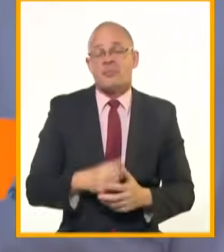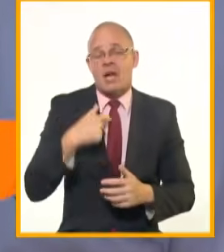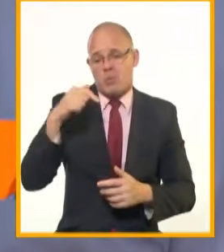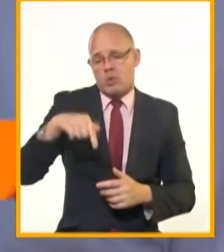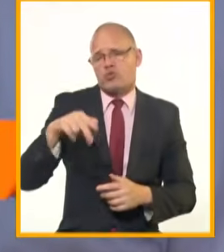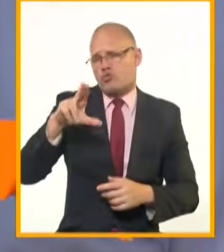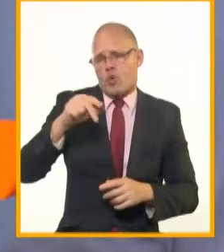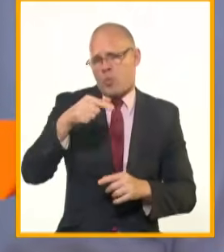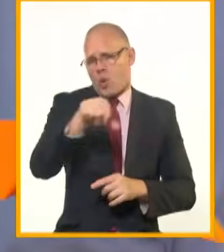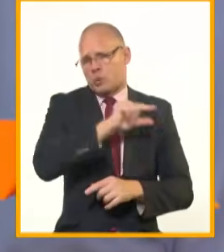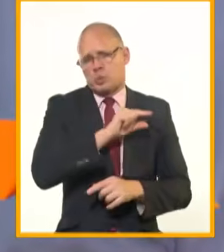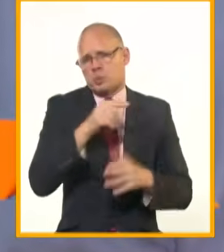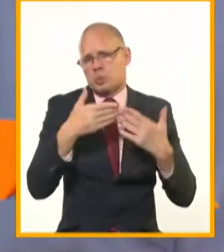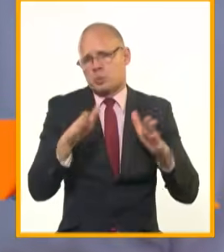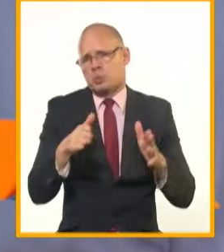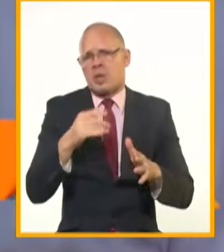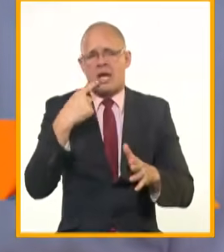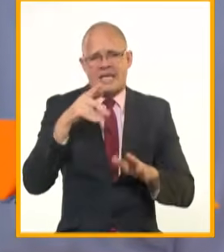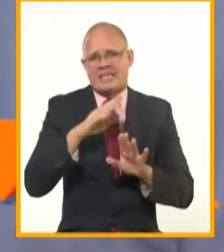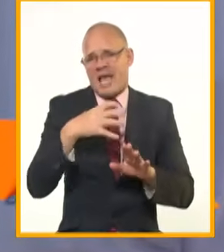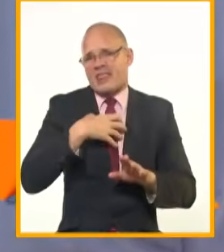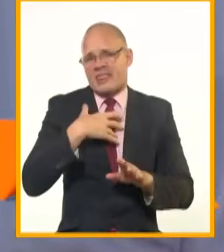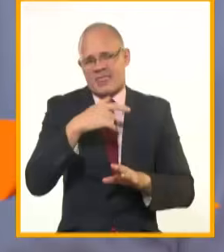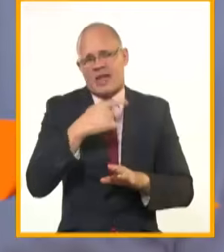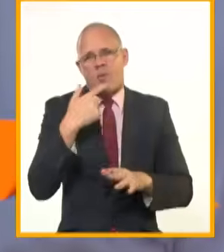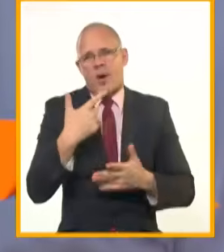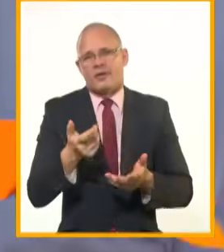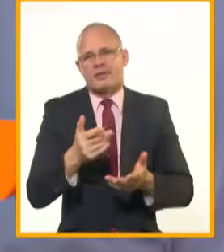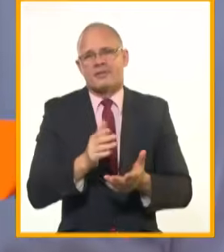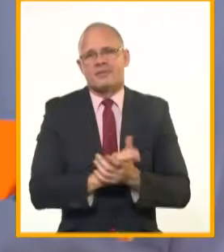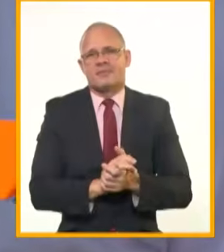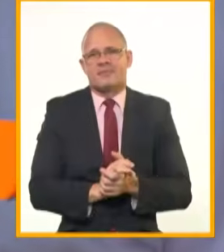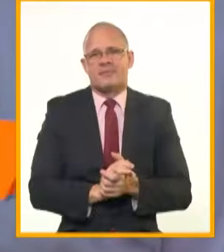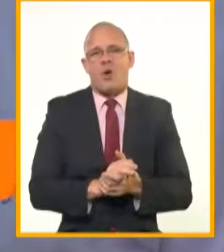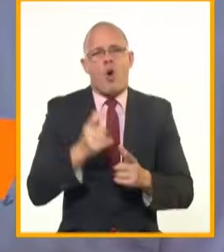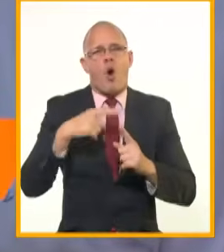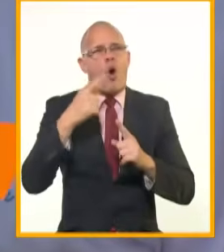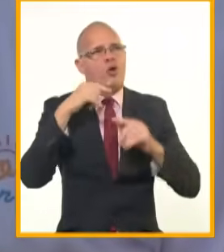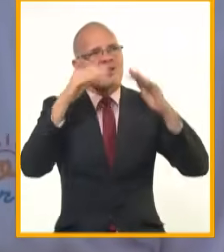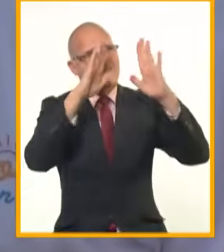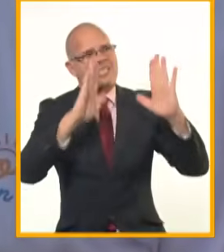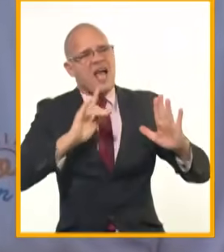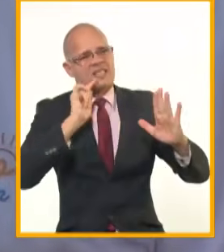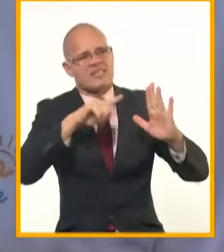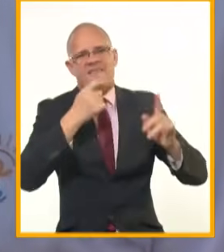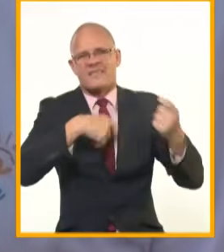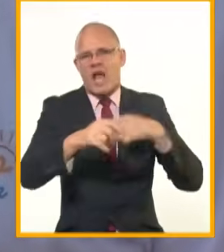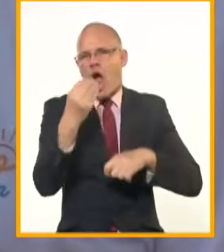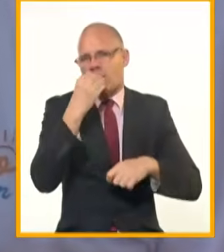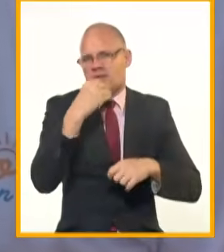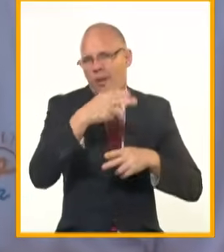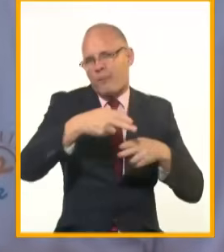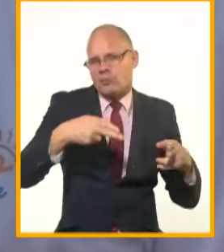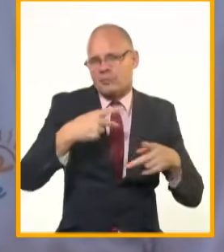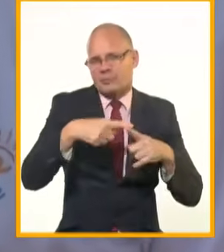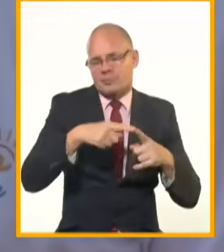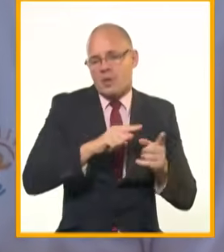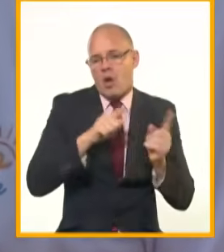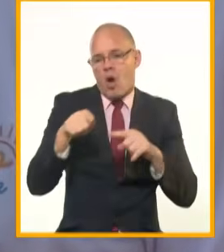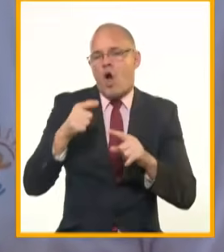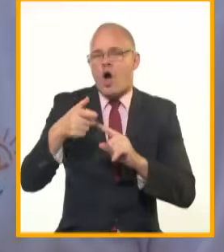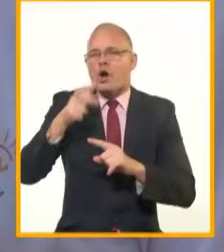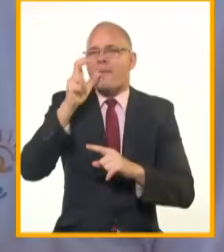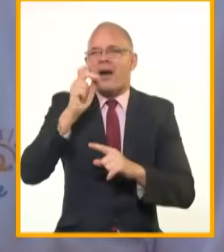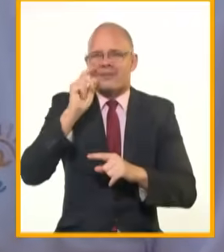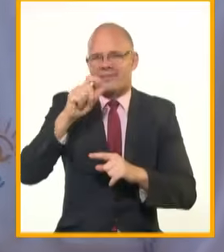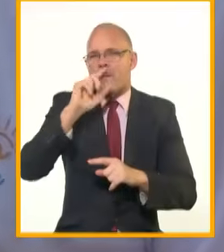tiene una parte que ya es de ranchón con comida, un bar con una inmensa gama